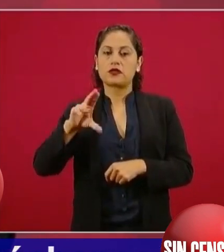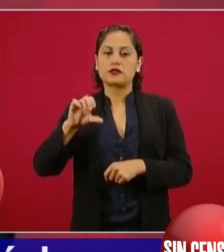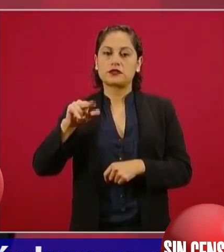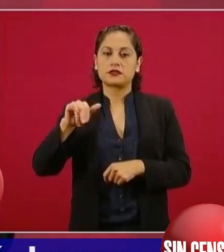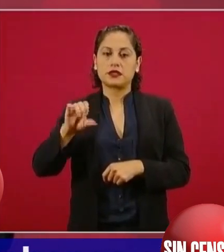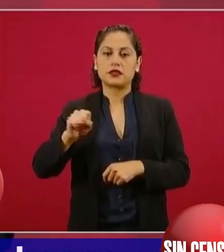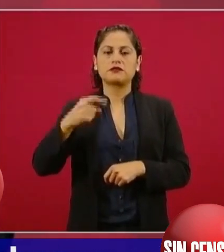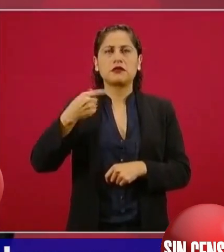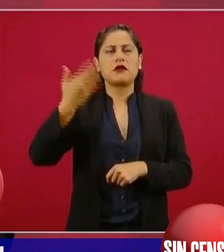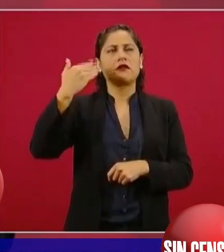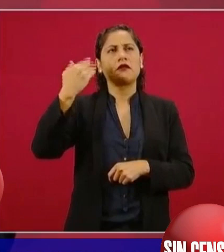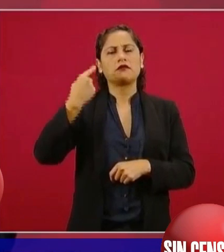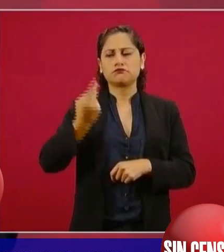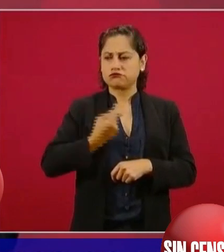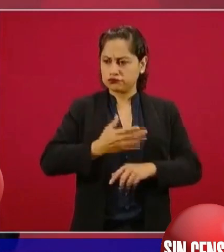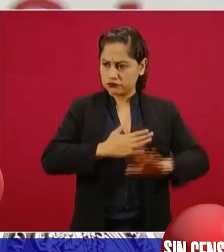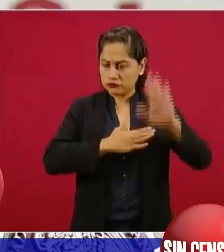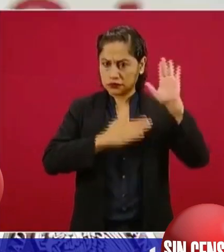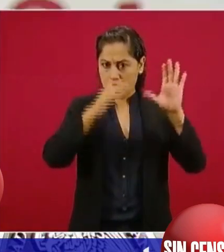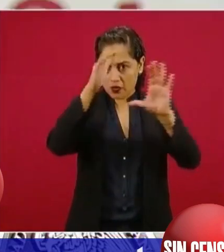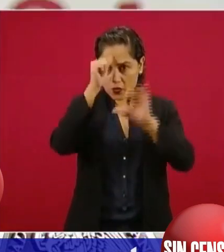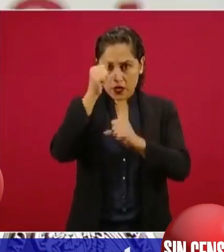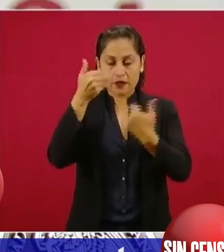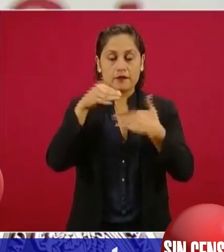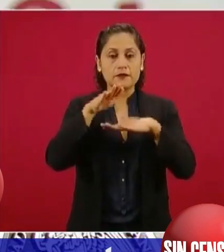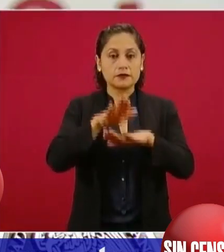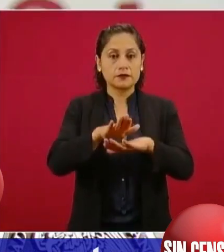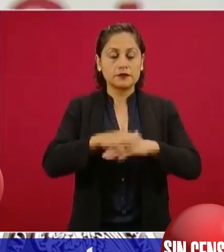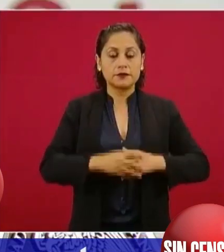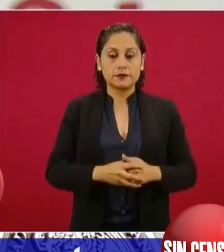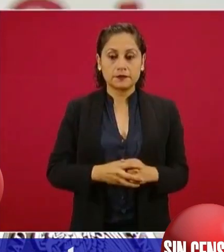la comisión de